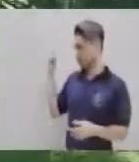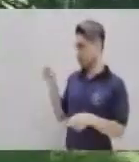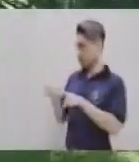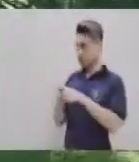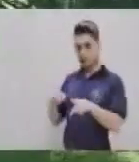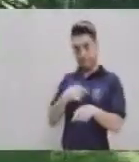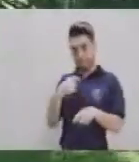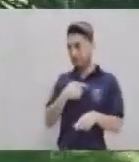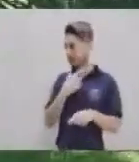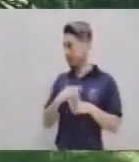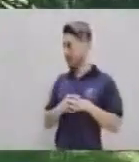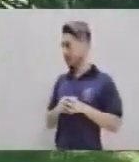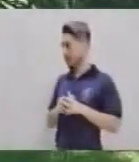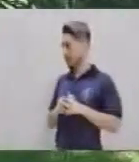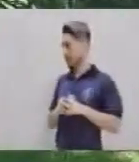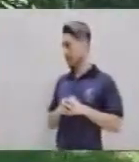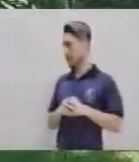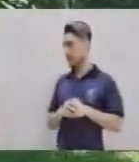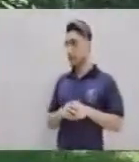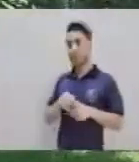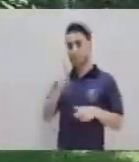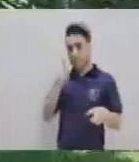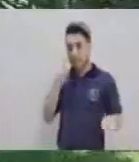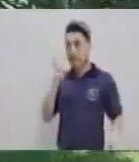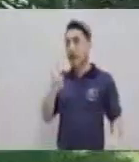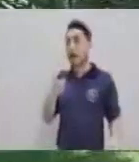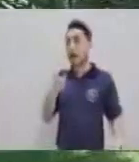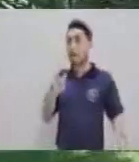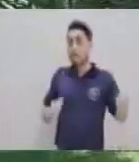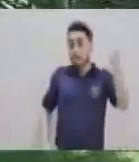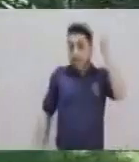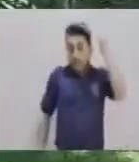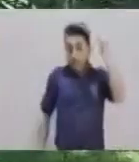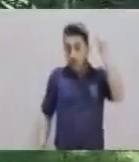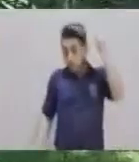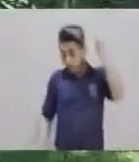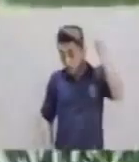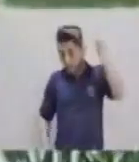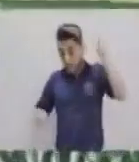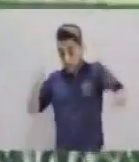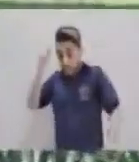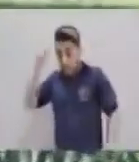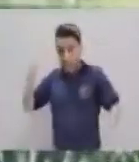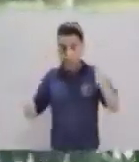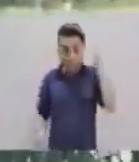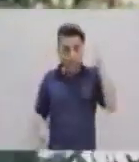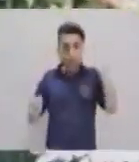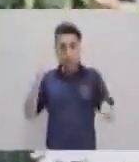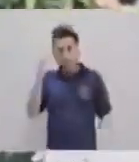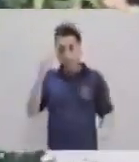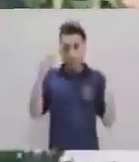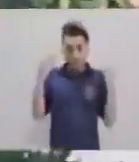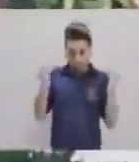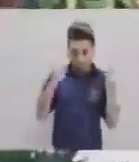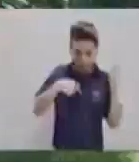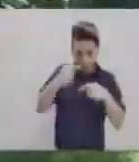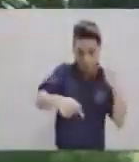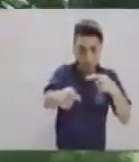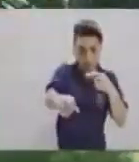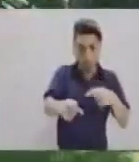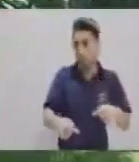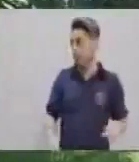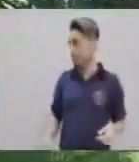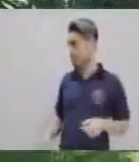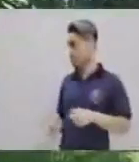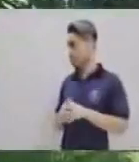Si se dan cuenta, tenemos que coordinar movimiento de brazos para avanzar un poquito con más rapidez. Les